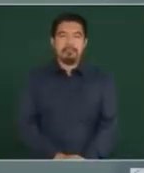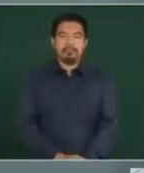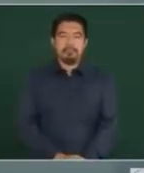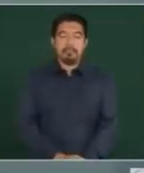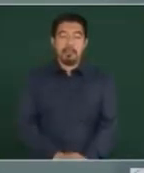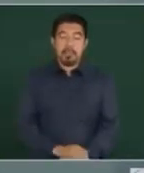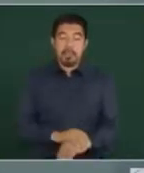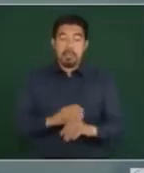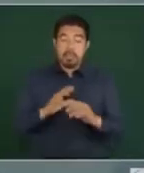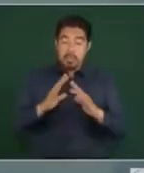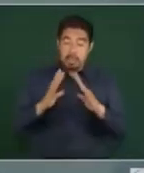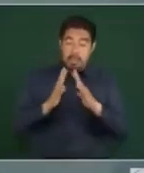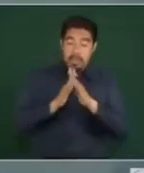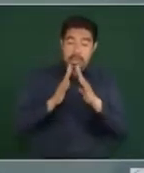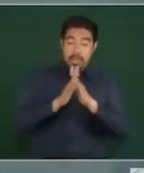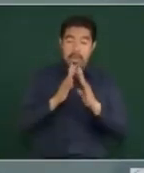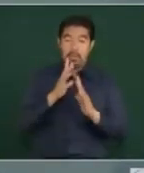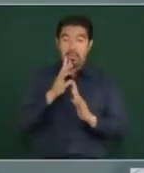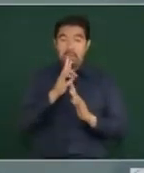guerra de Rusia y Ucrania,